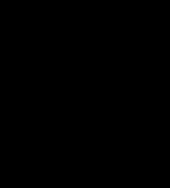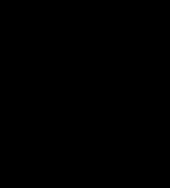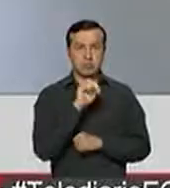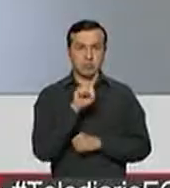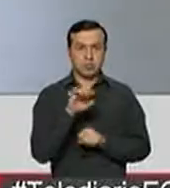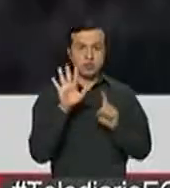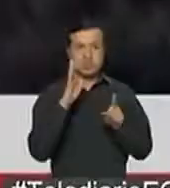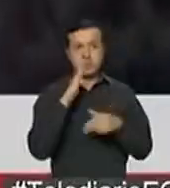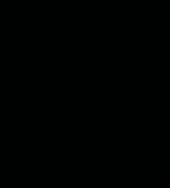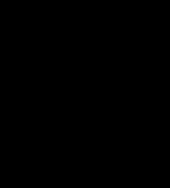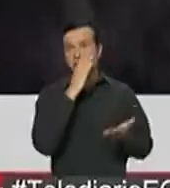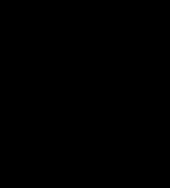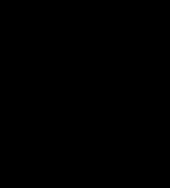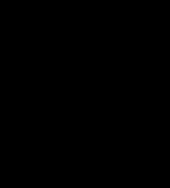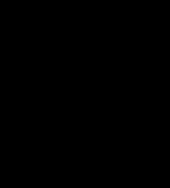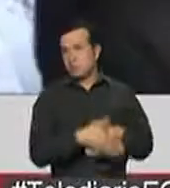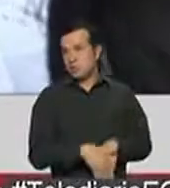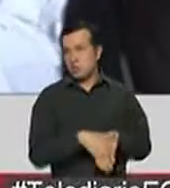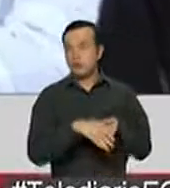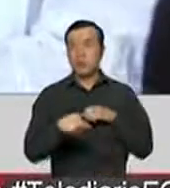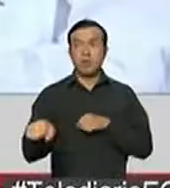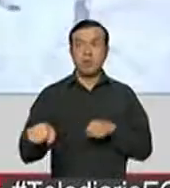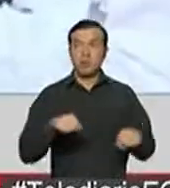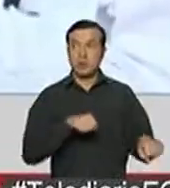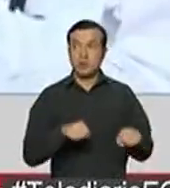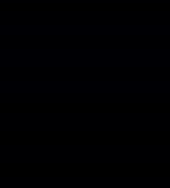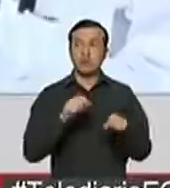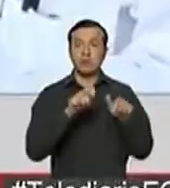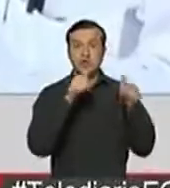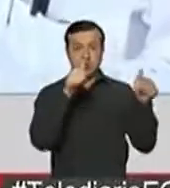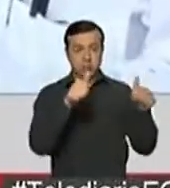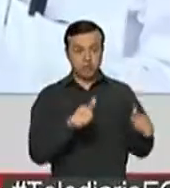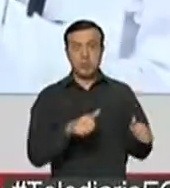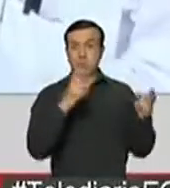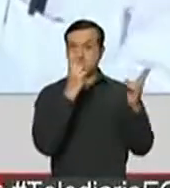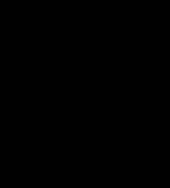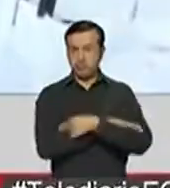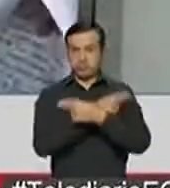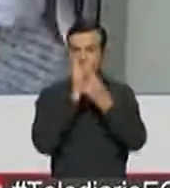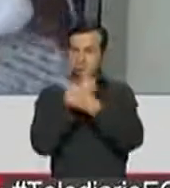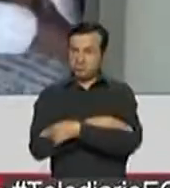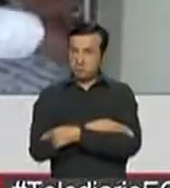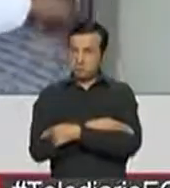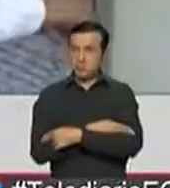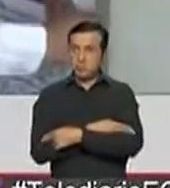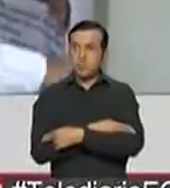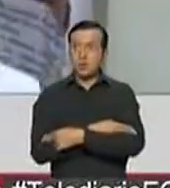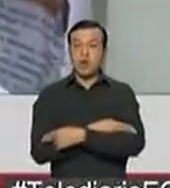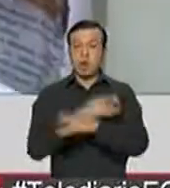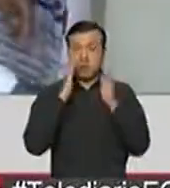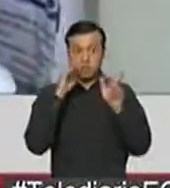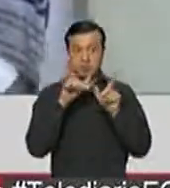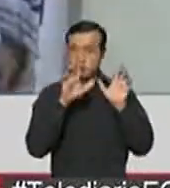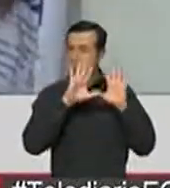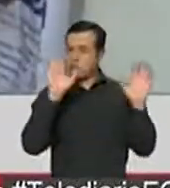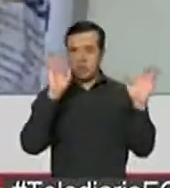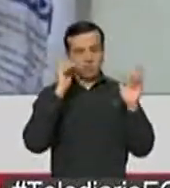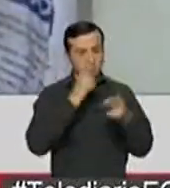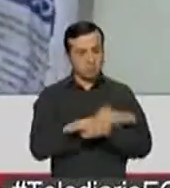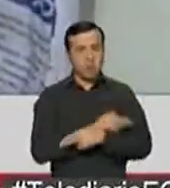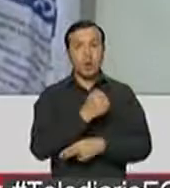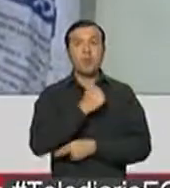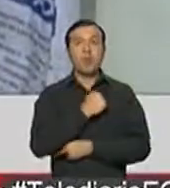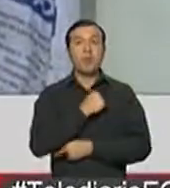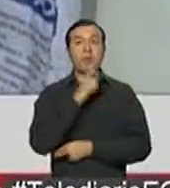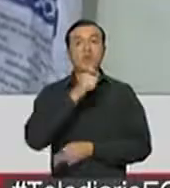2016, pero no la diligencia. Se colocaron sellos de clausura y se suspendió. suspendió la atención al público. La propietaria